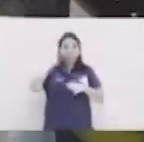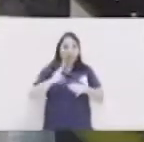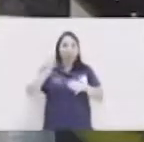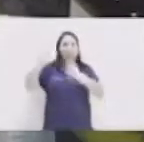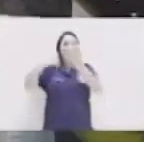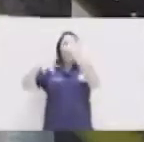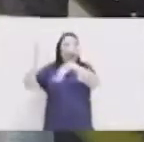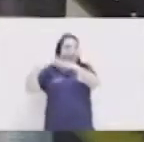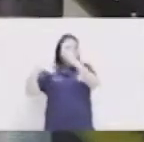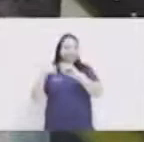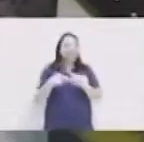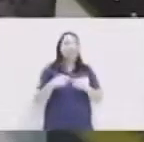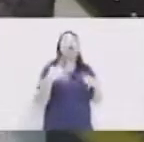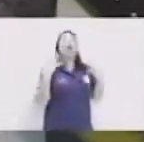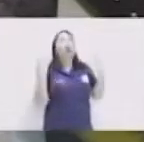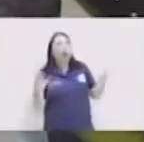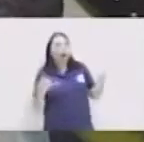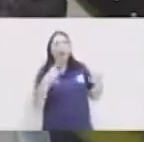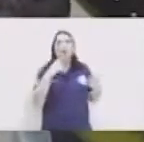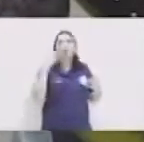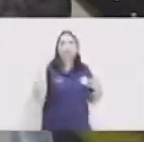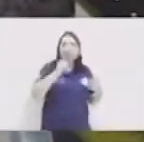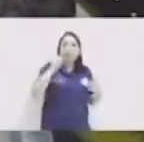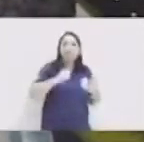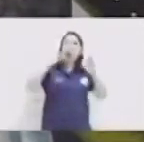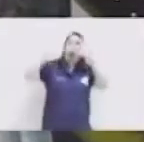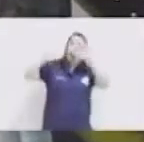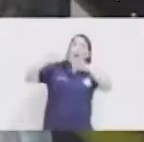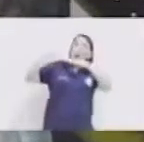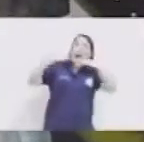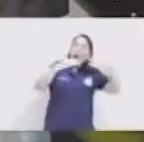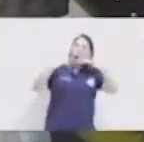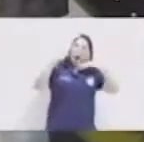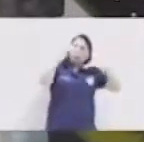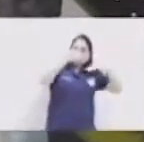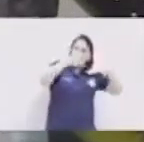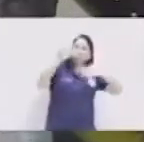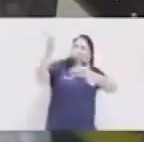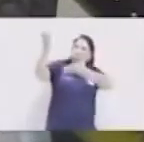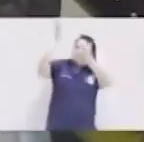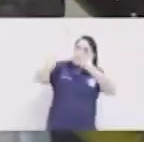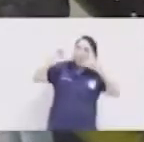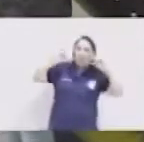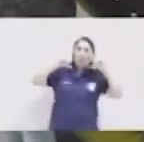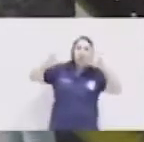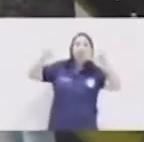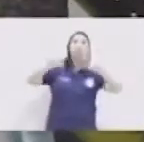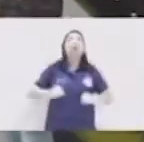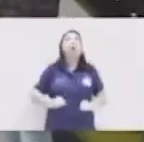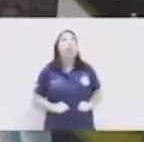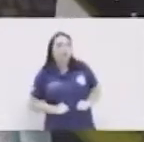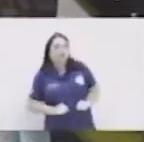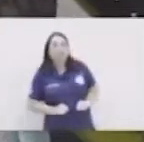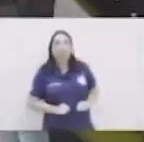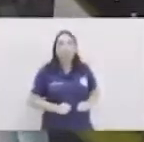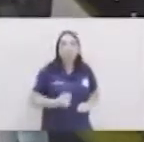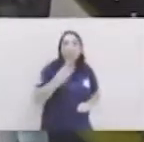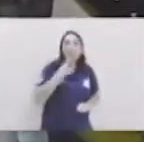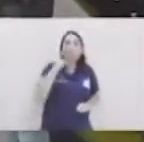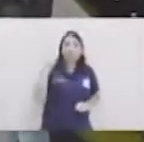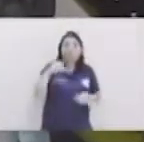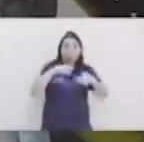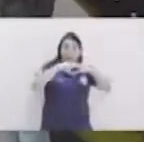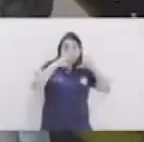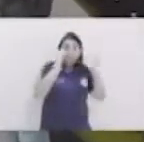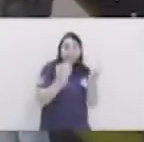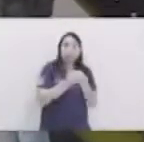de cierta manera le retribuían a ese ser supremo a los que ellos alababan, ¿verdad? Así es, pero esa es la forma de ellos de ver el mundo. Entonces